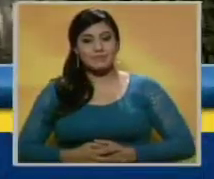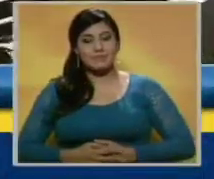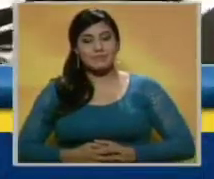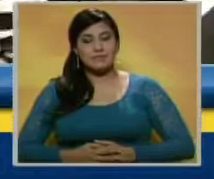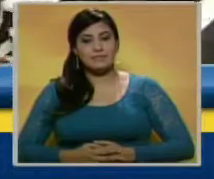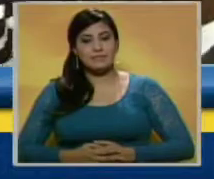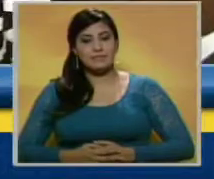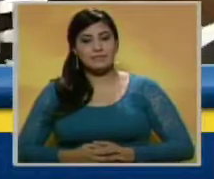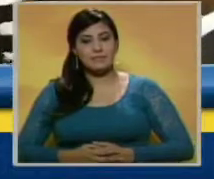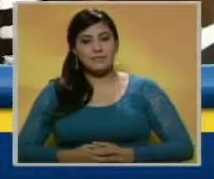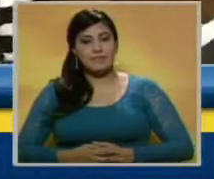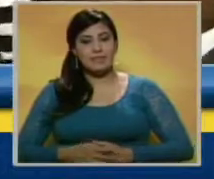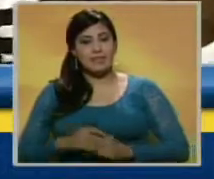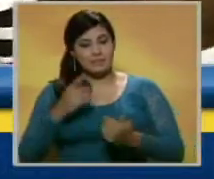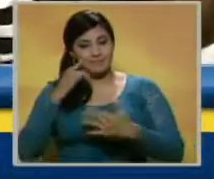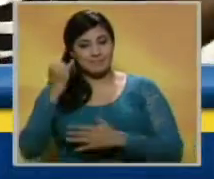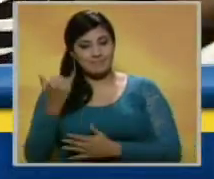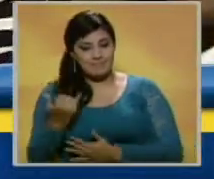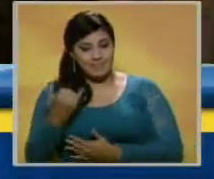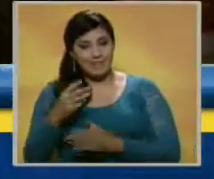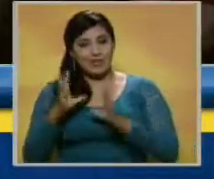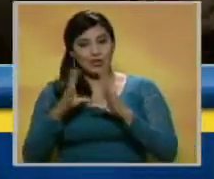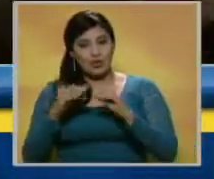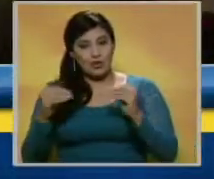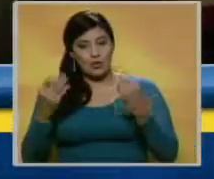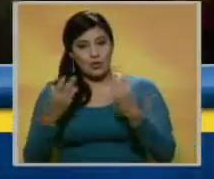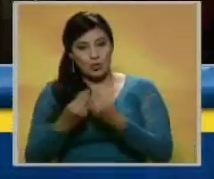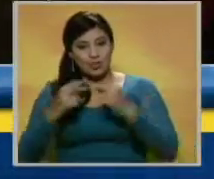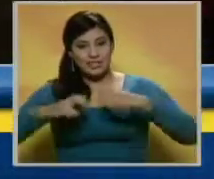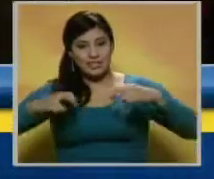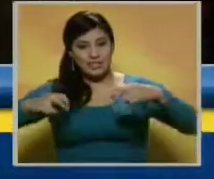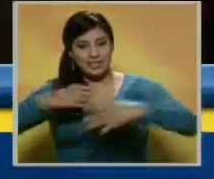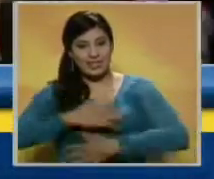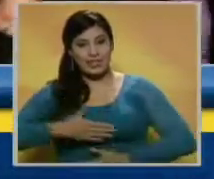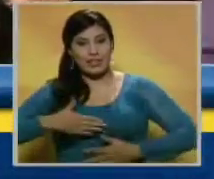A todos los periodistas en sus asientos y los puso a gozar.